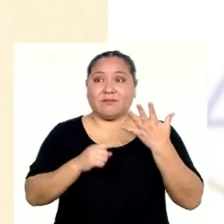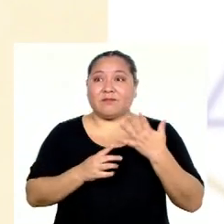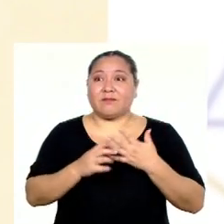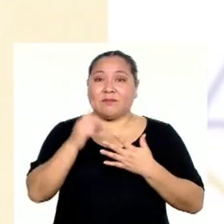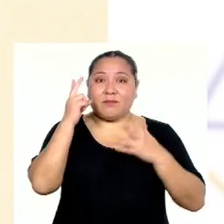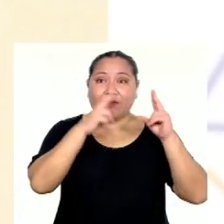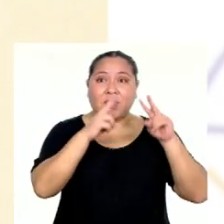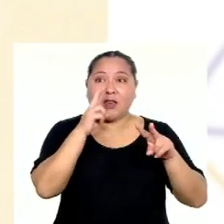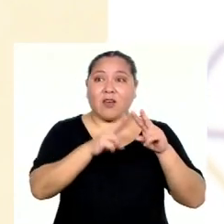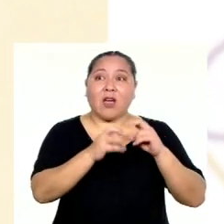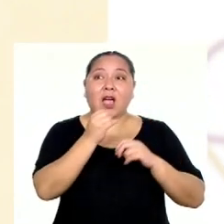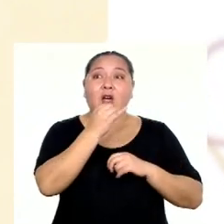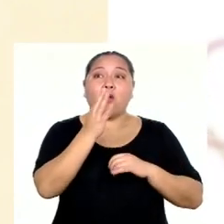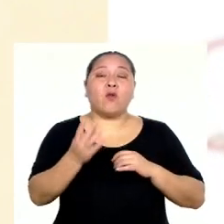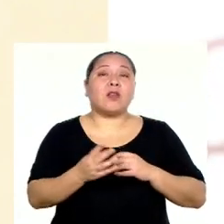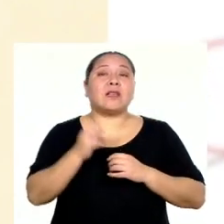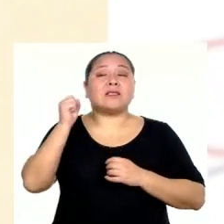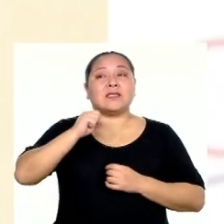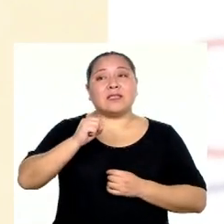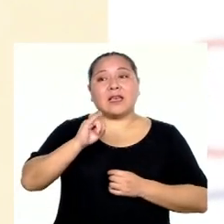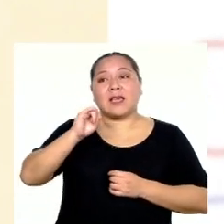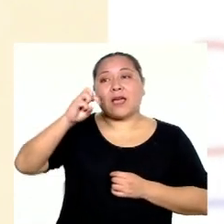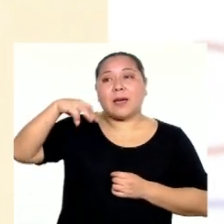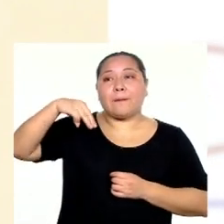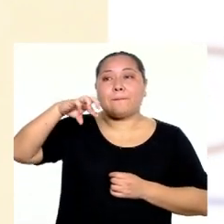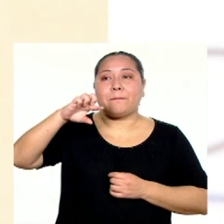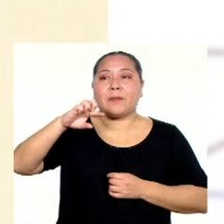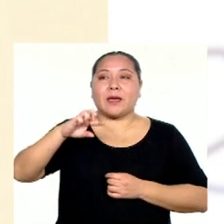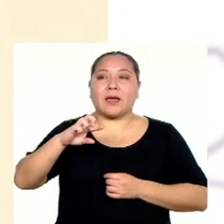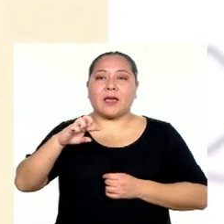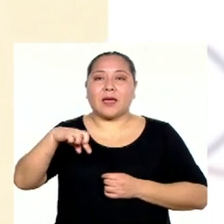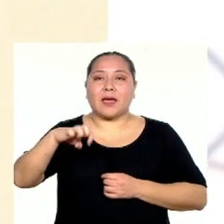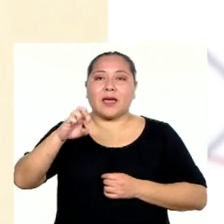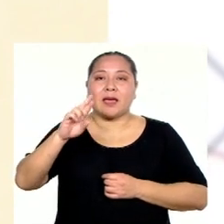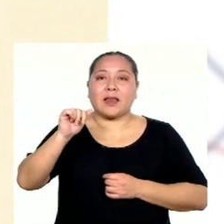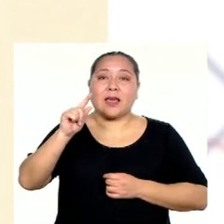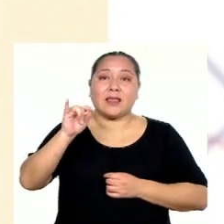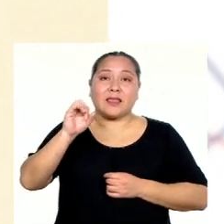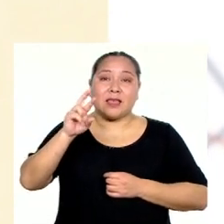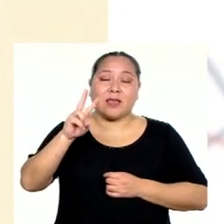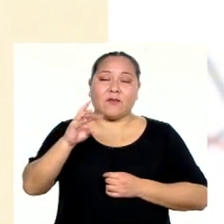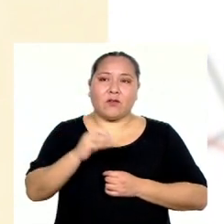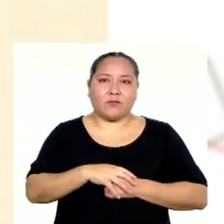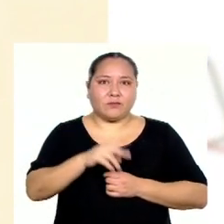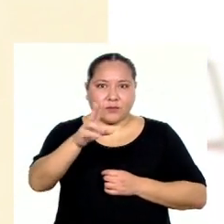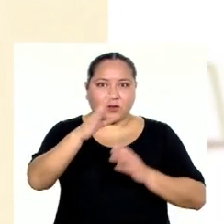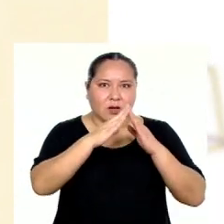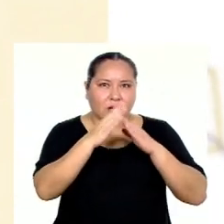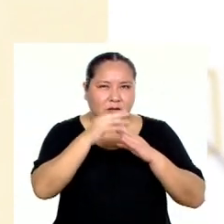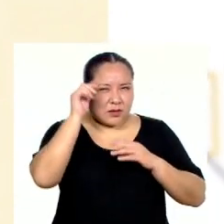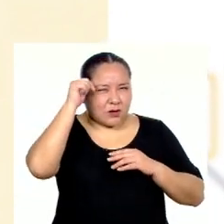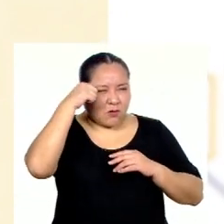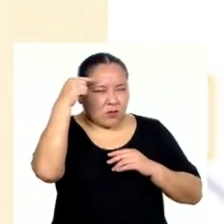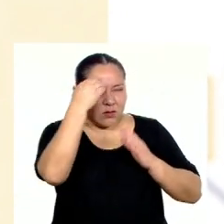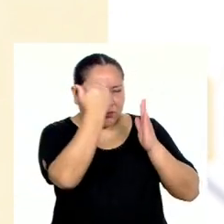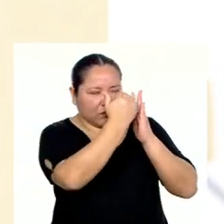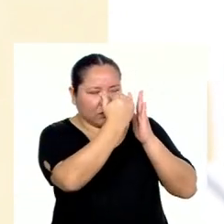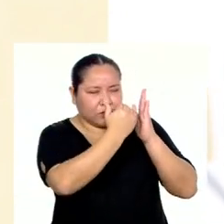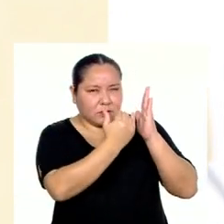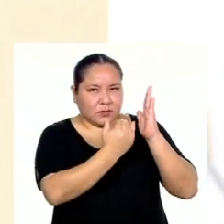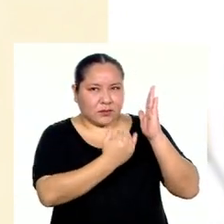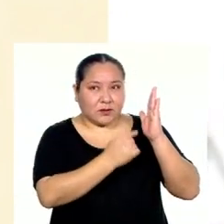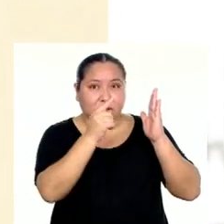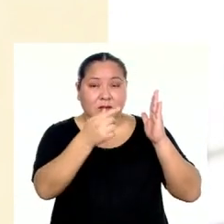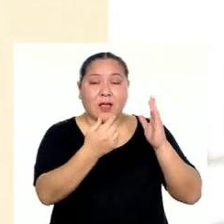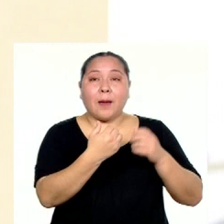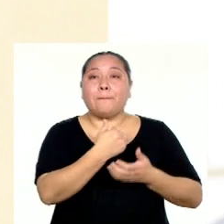imperativo y otras no. En casa, ¿se han dado cuenta? Recordemos que estamos haciendo una versión